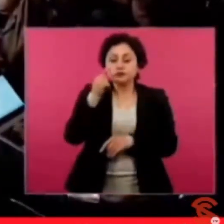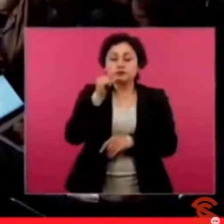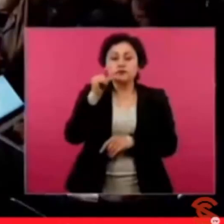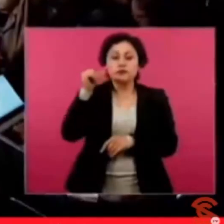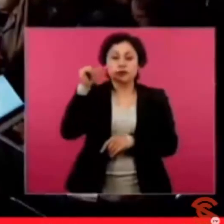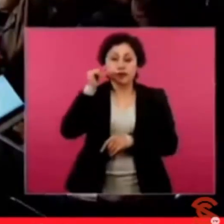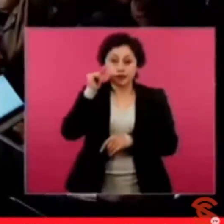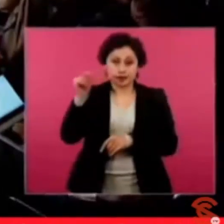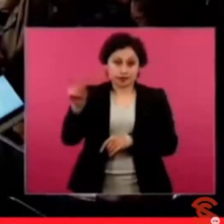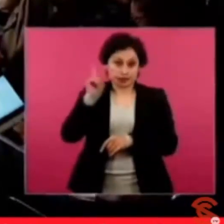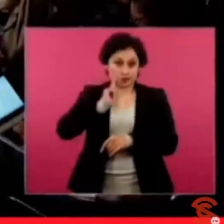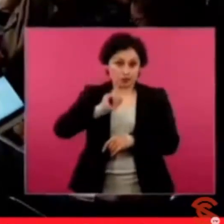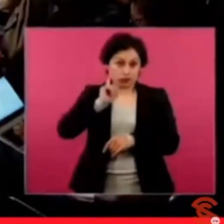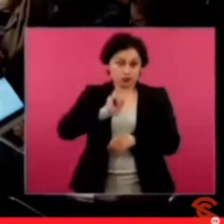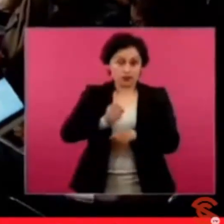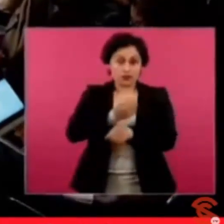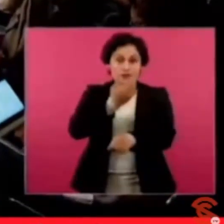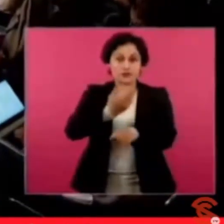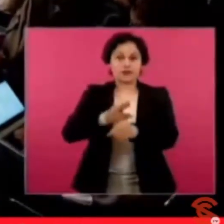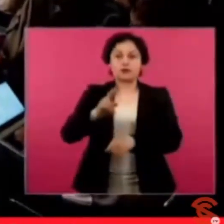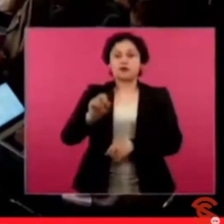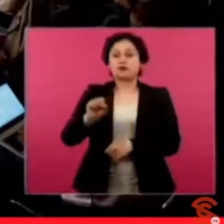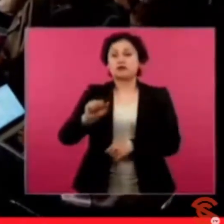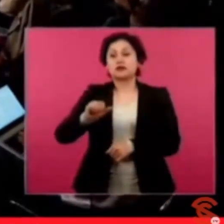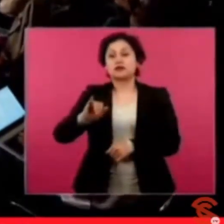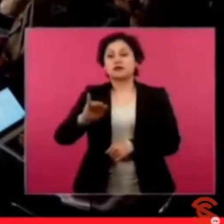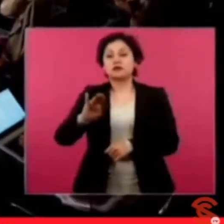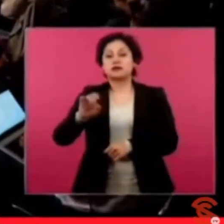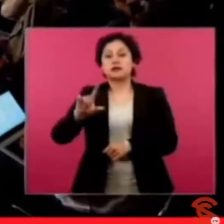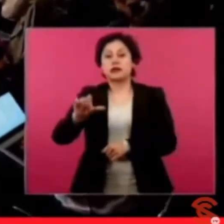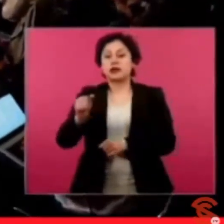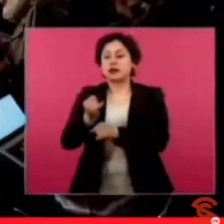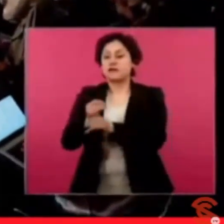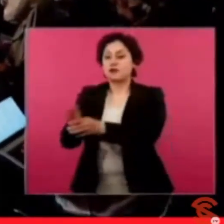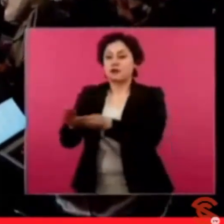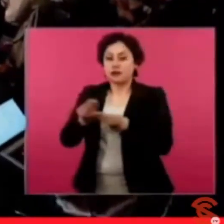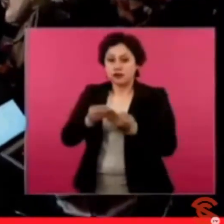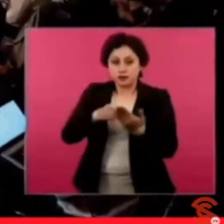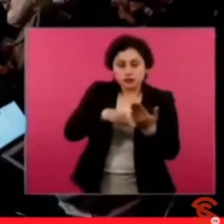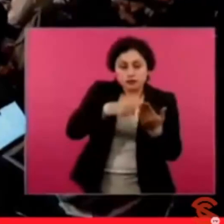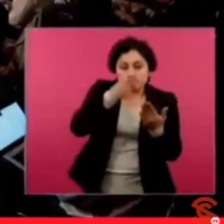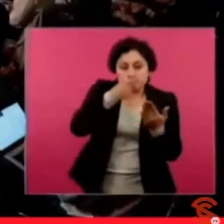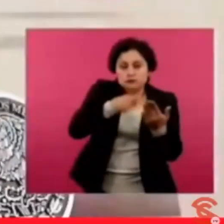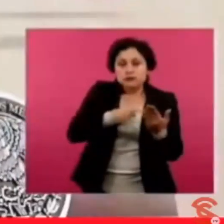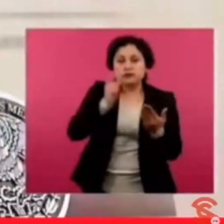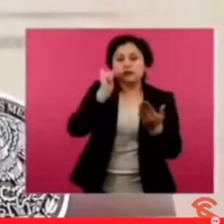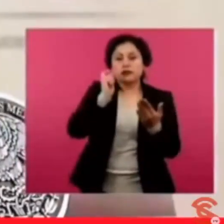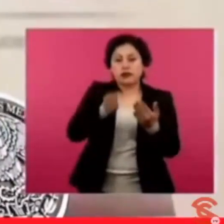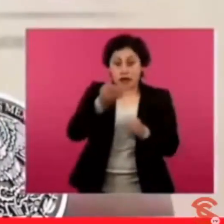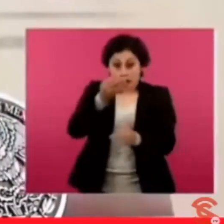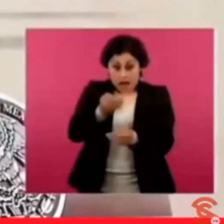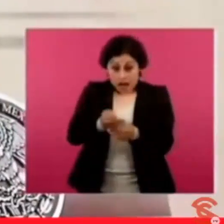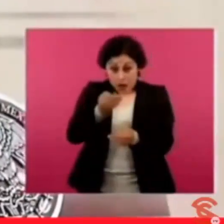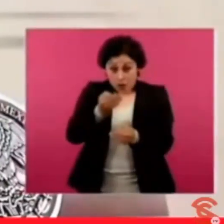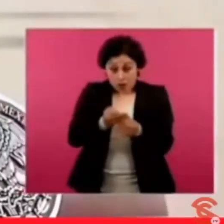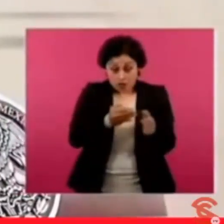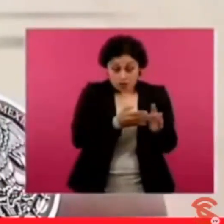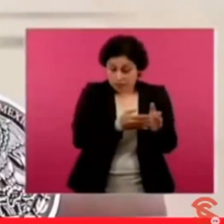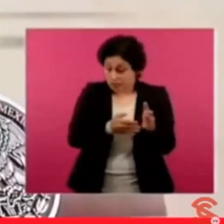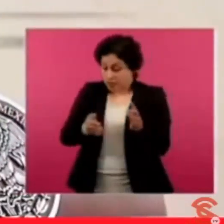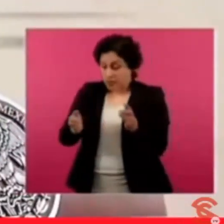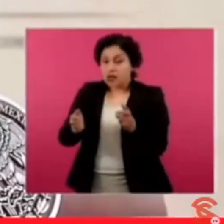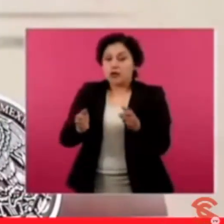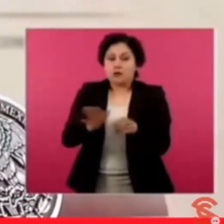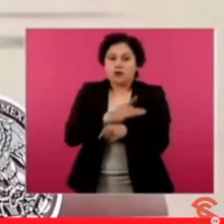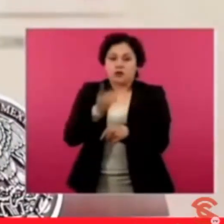Rosa Isela nos estaba informando que llevamos un ahorro por el combate